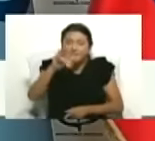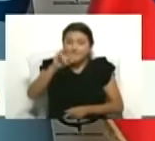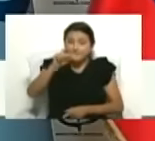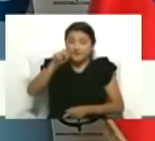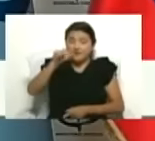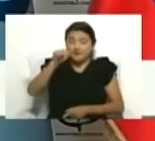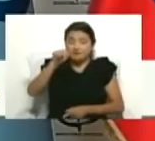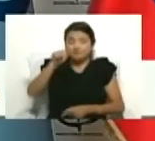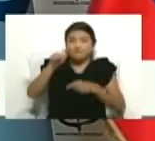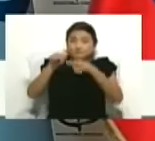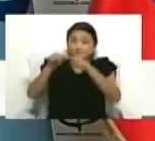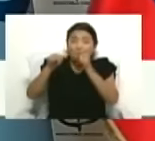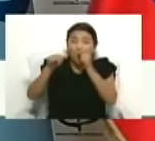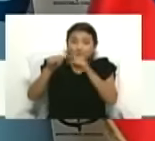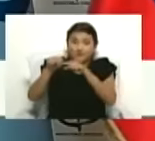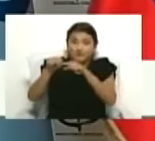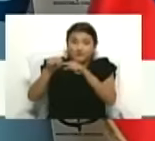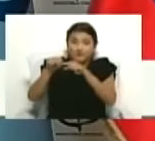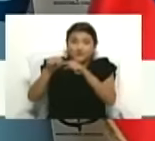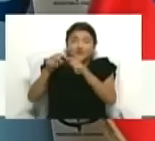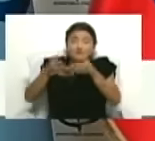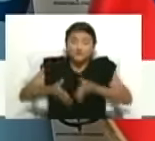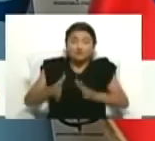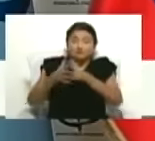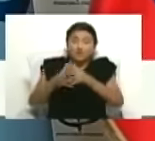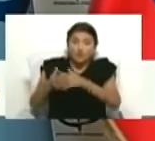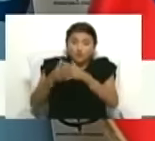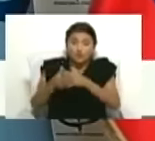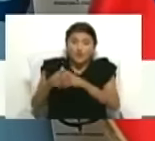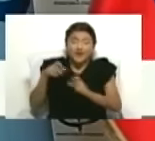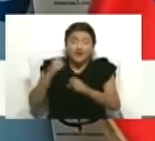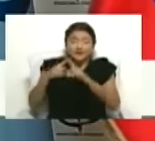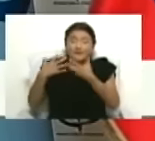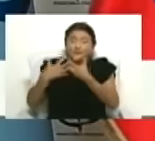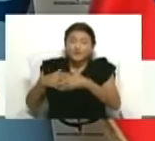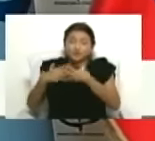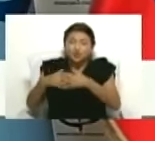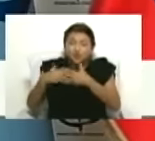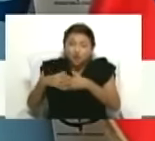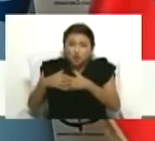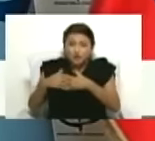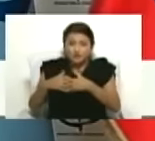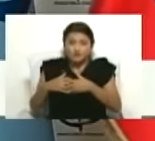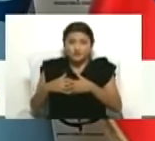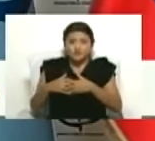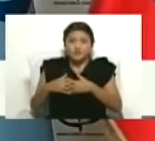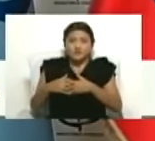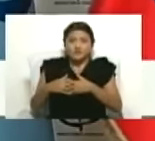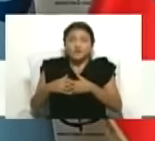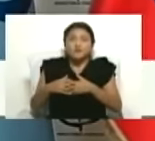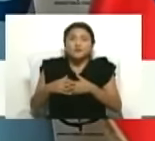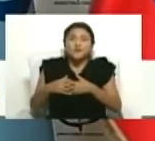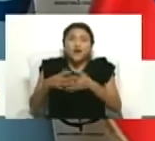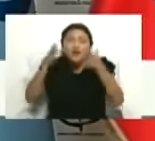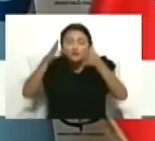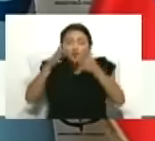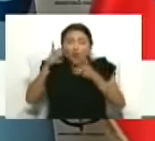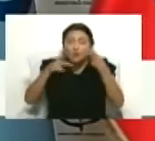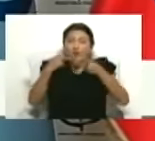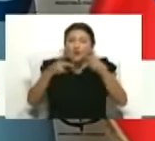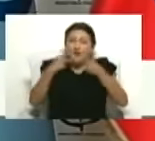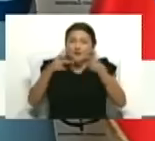Damián Merlo, un estadounidense ex empresario de telecomunicaciones y ex asesor de